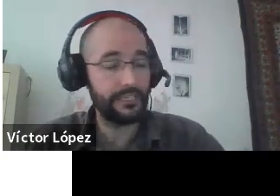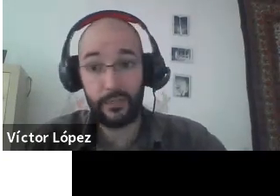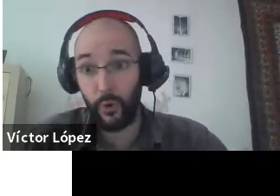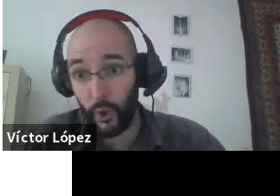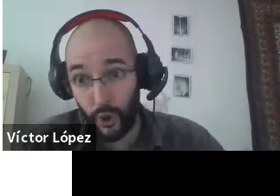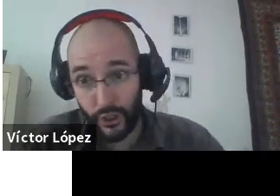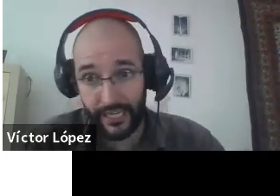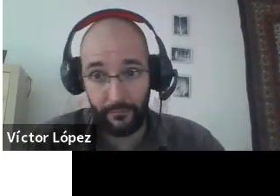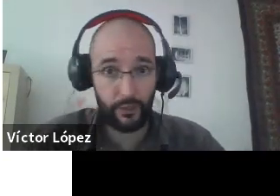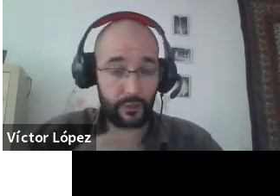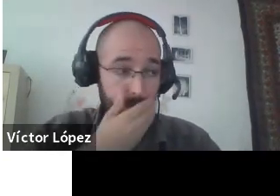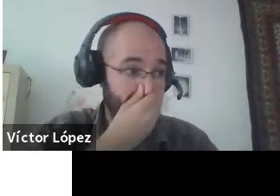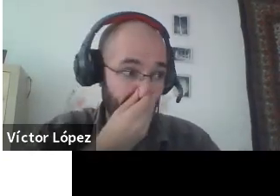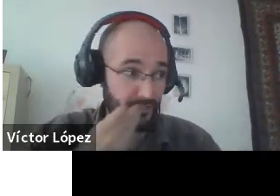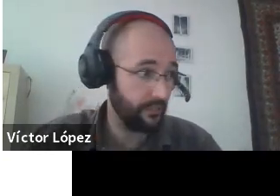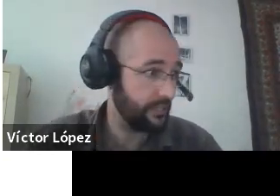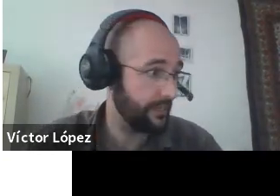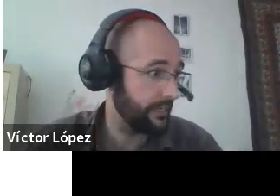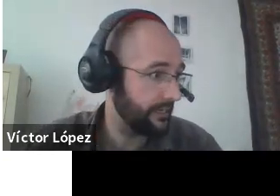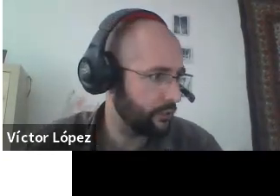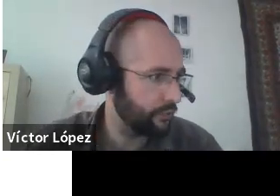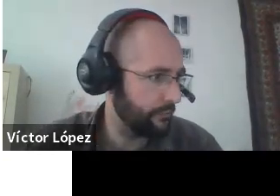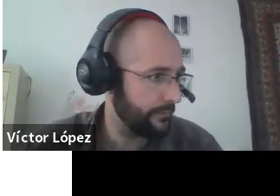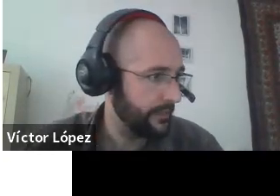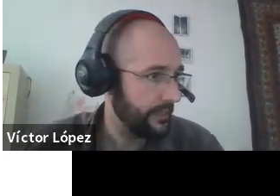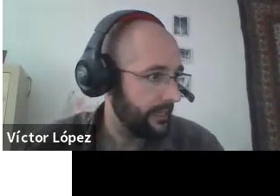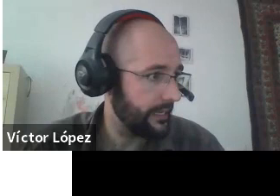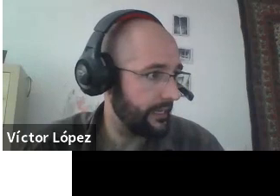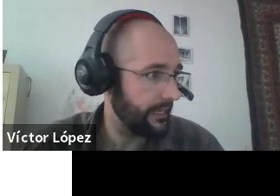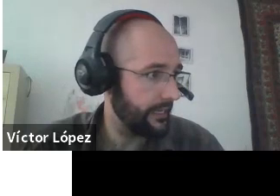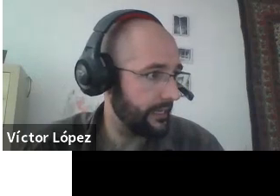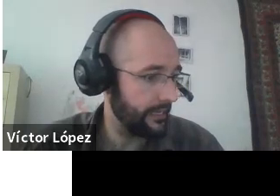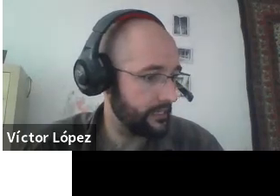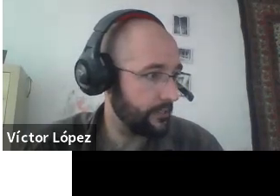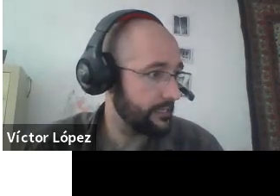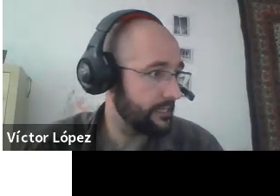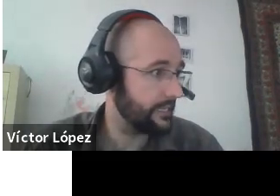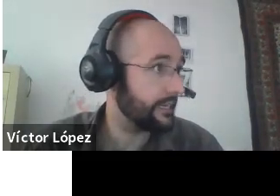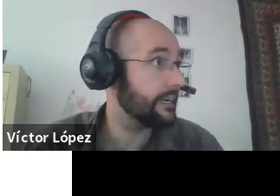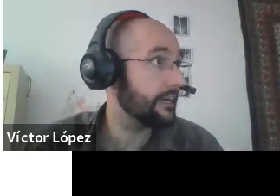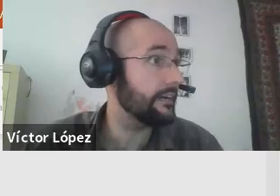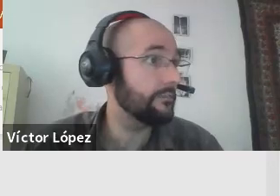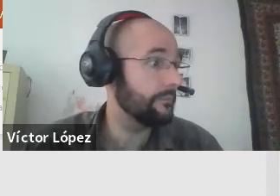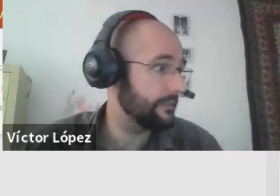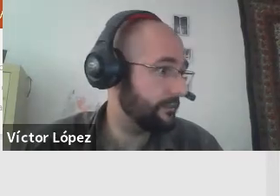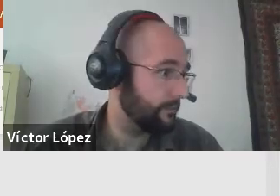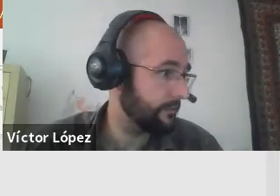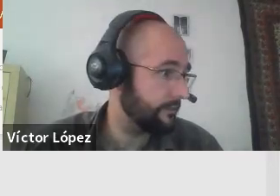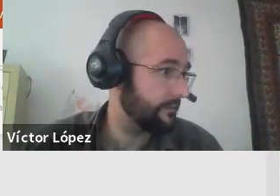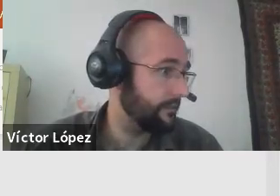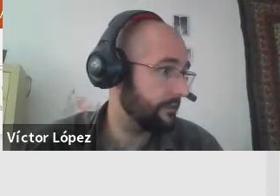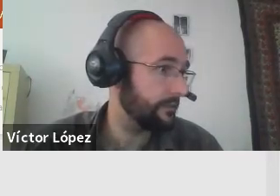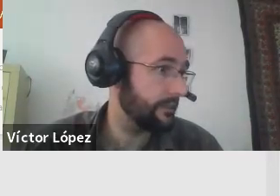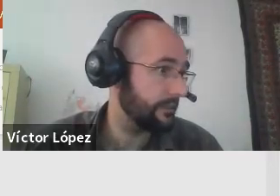ejemplo, les pongo dos ejemplos, ¿no? Están los vídeos también en YouTube. Les voy a enseñar acá, un momento,